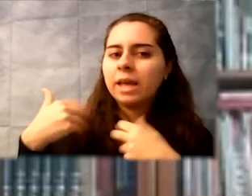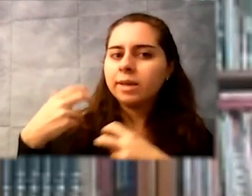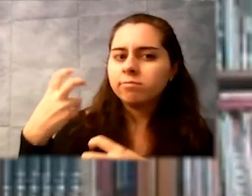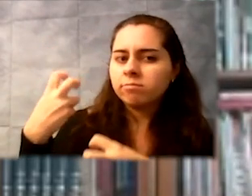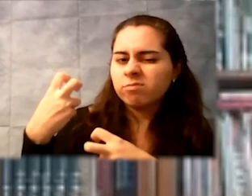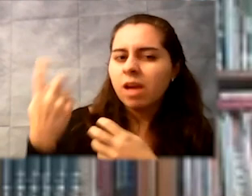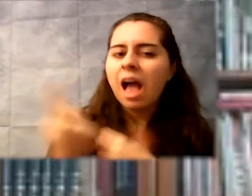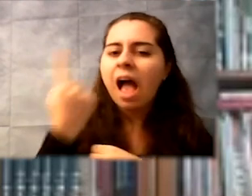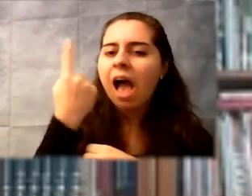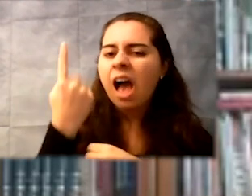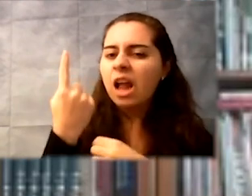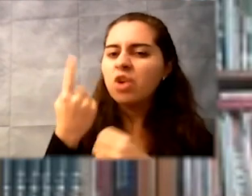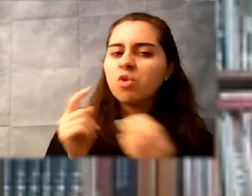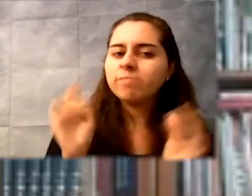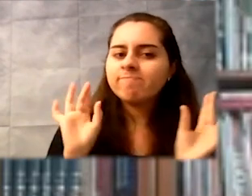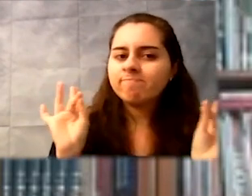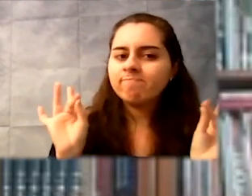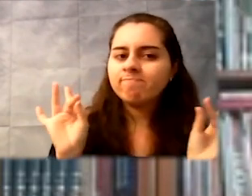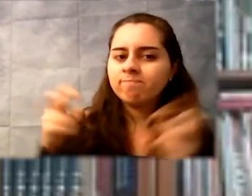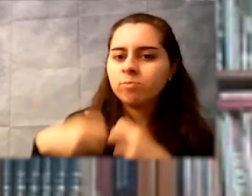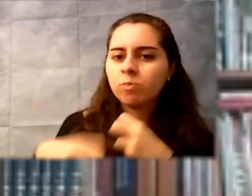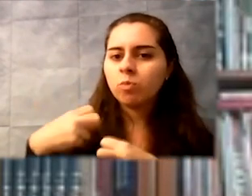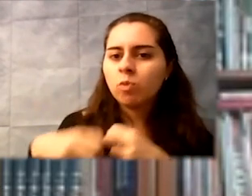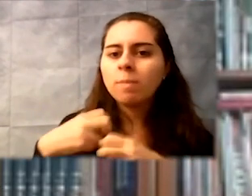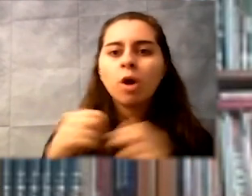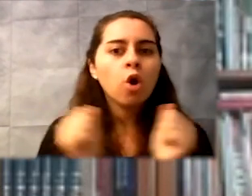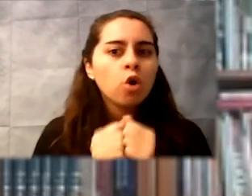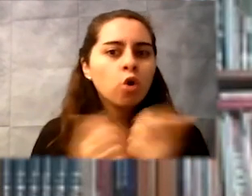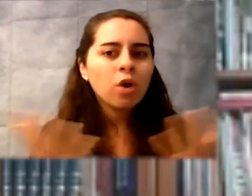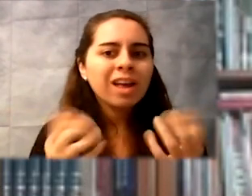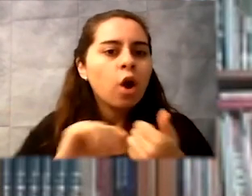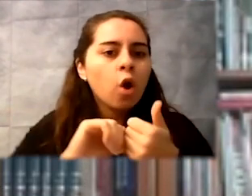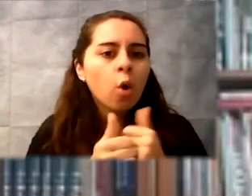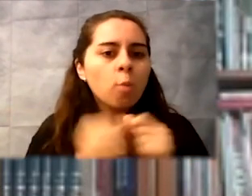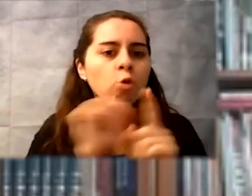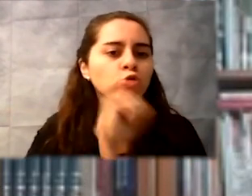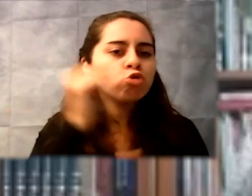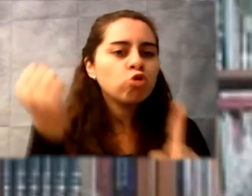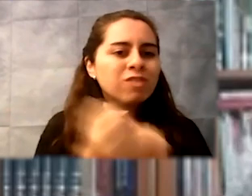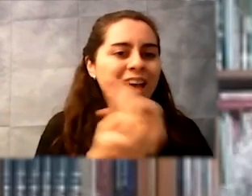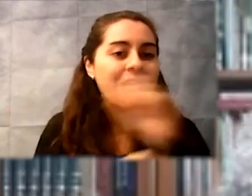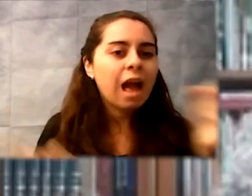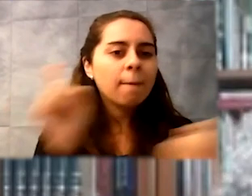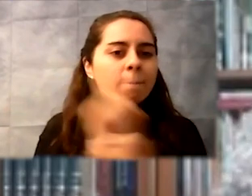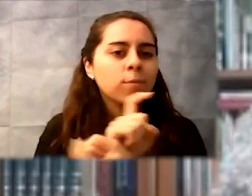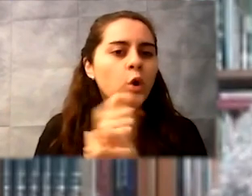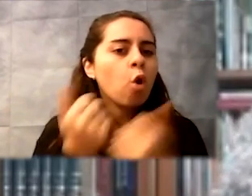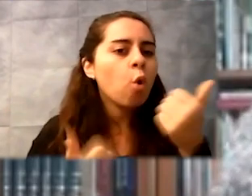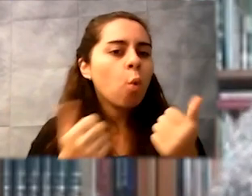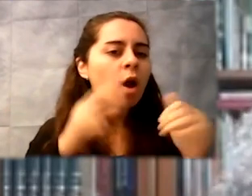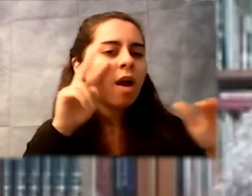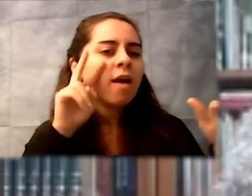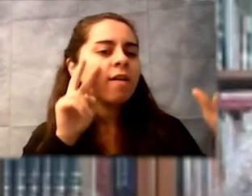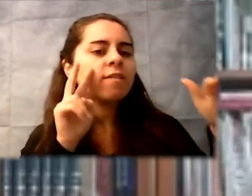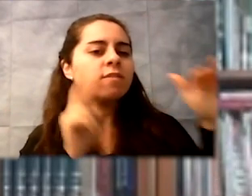Y esas tensiones tenían que ver con cuál era la visión de cambio social que teníamos. Y si los feminismos, la